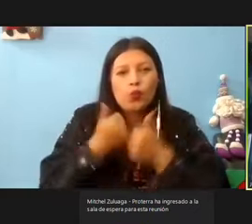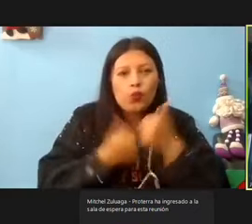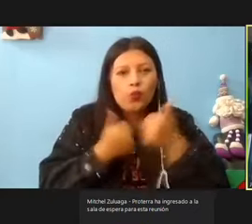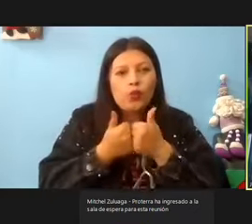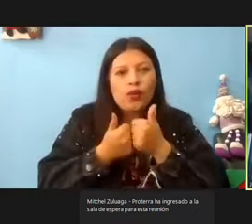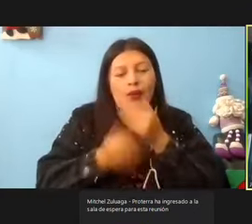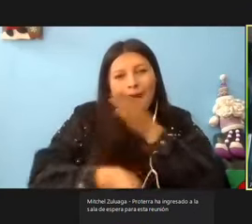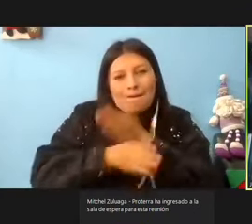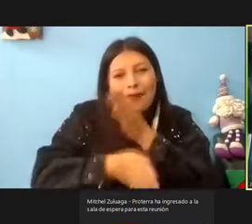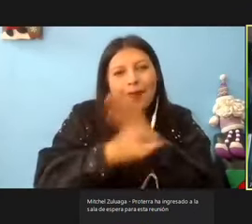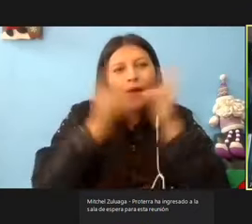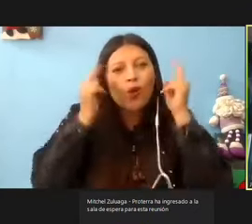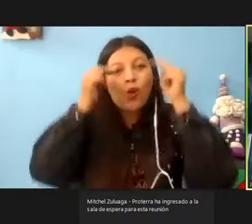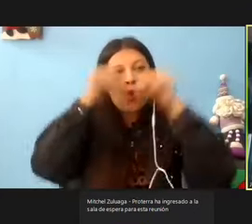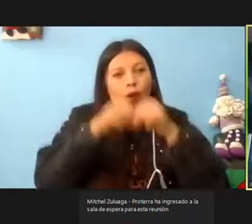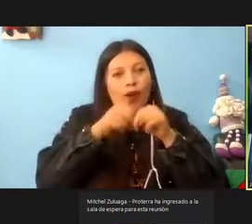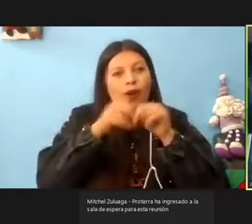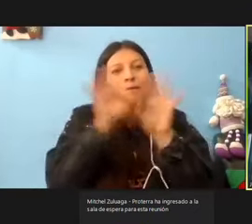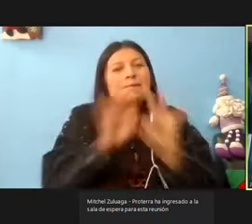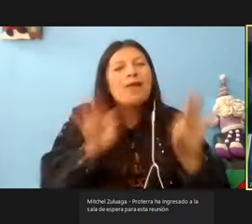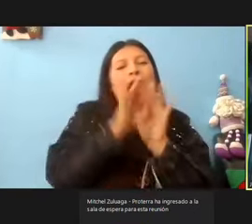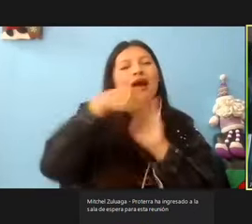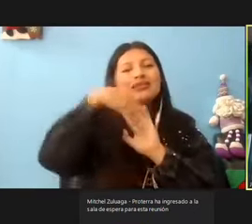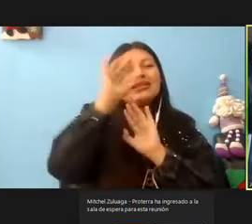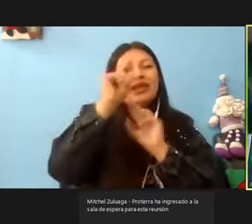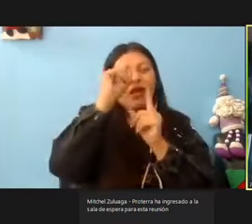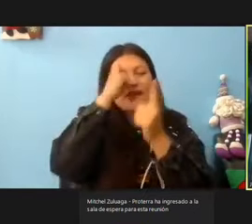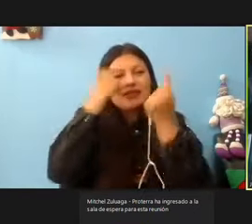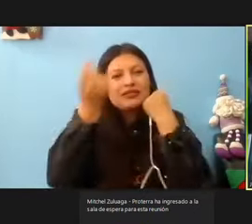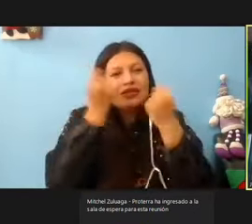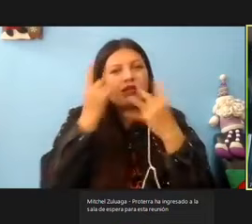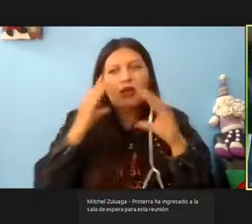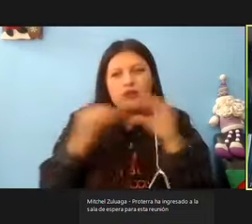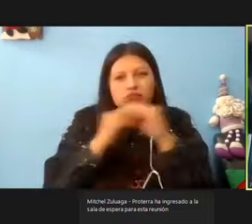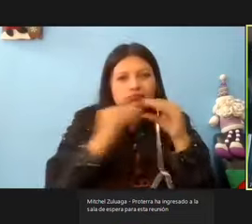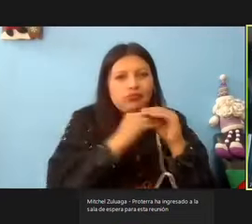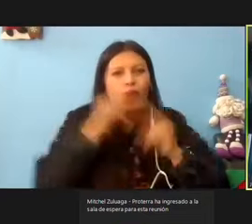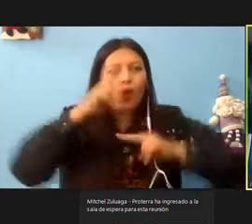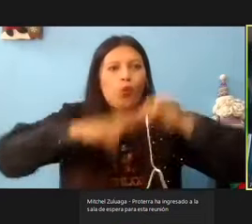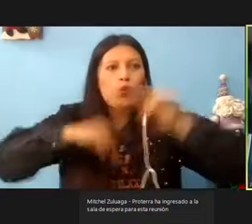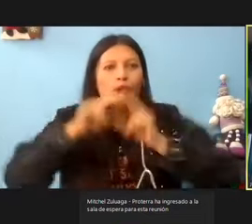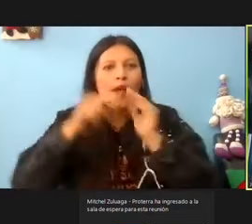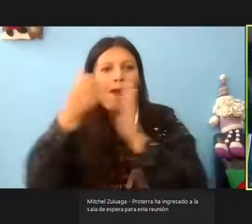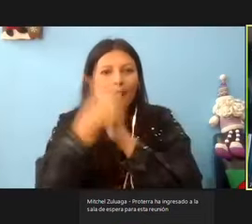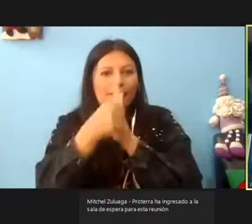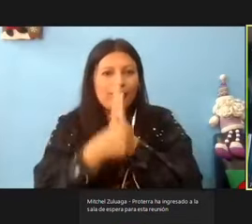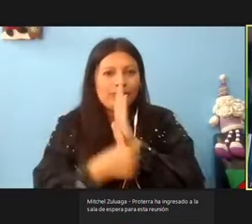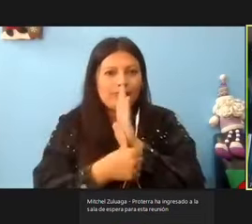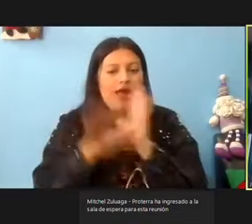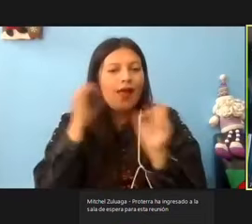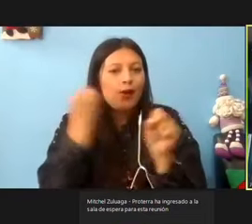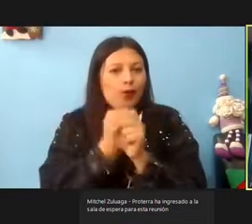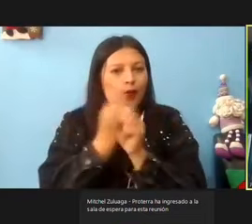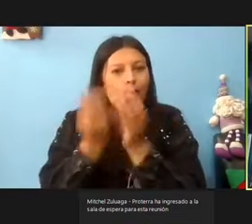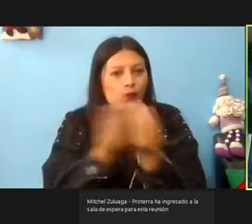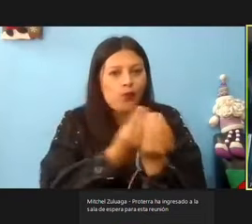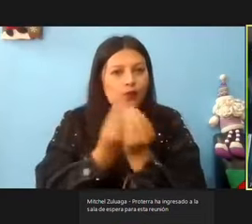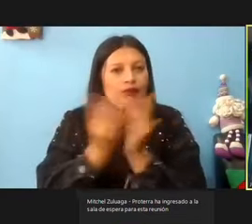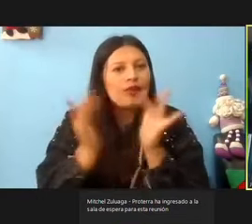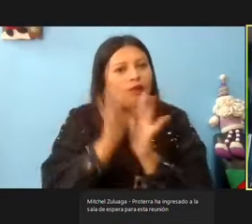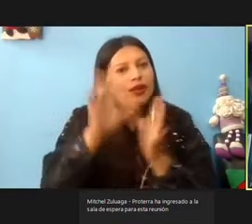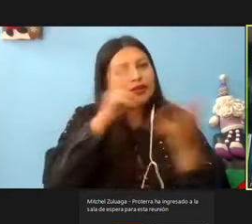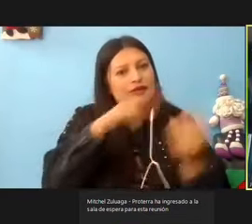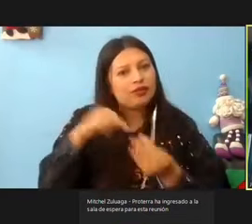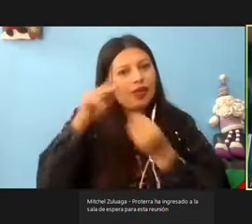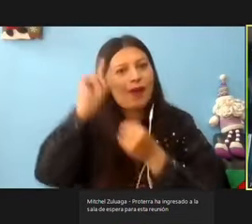los encuentros, pero sobre todo estas estrategias de articulación y de construcción de agenda de trabajo colectivo en términos de educación